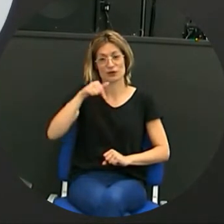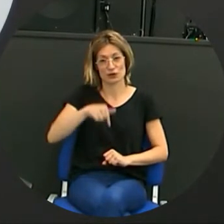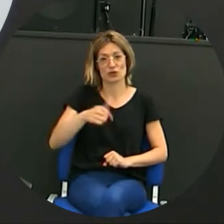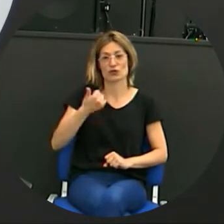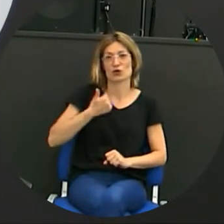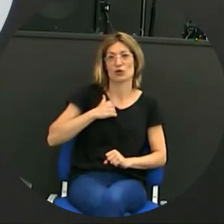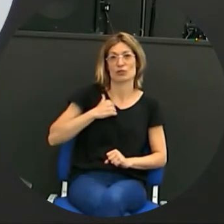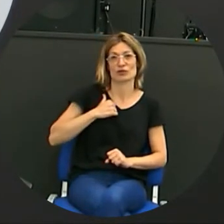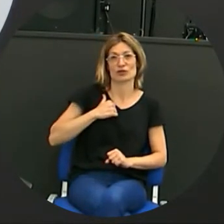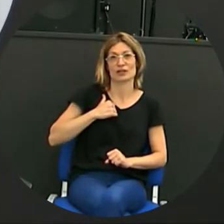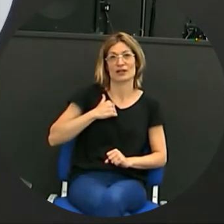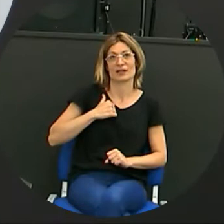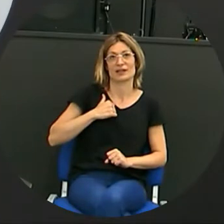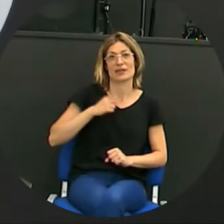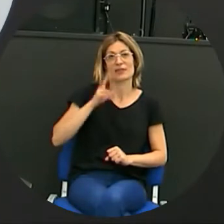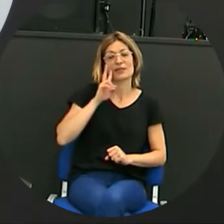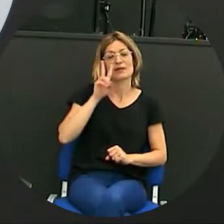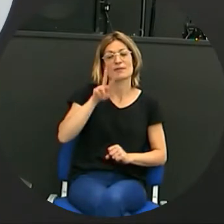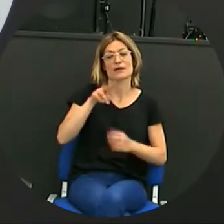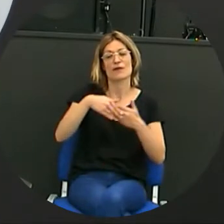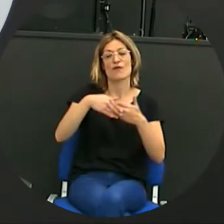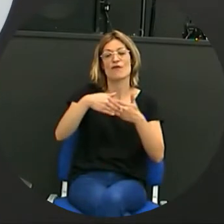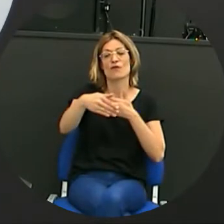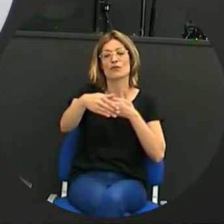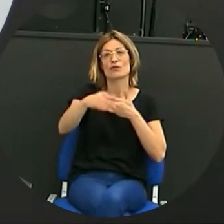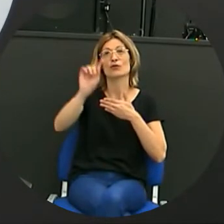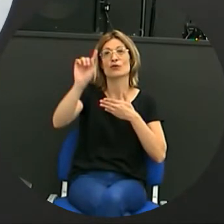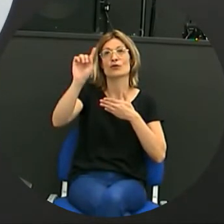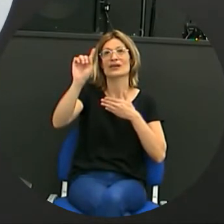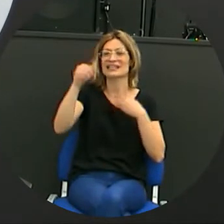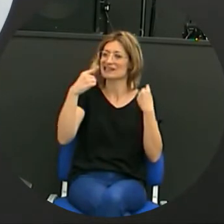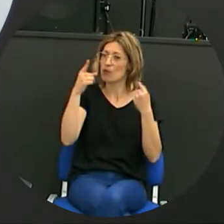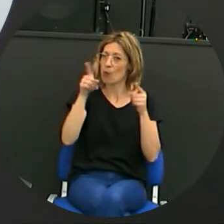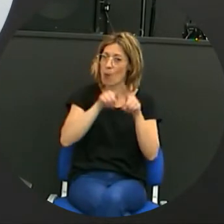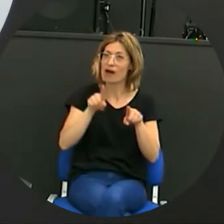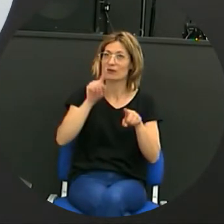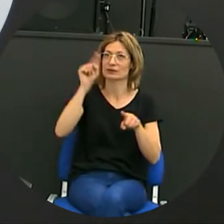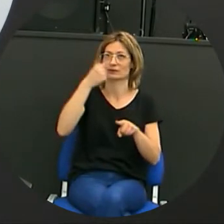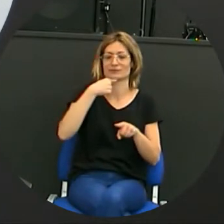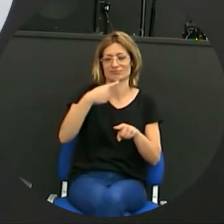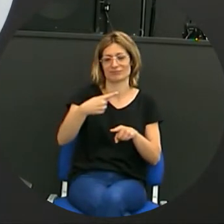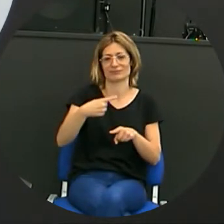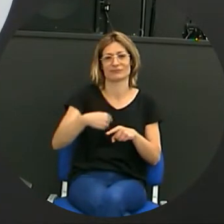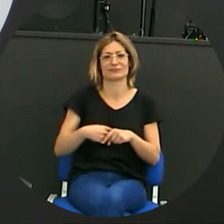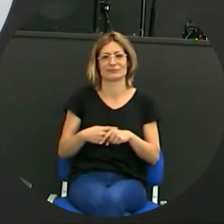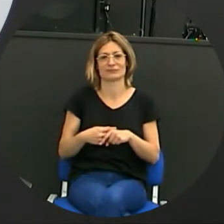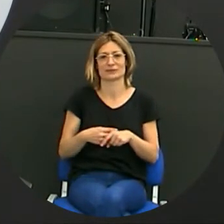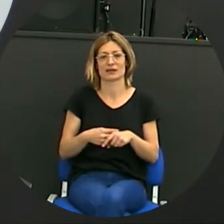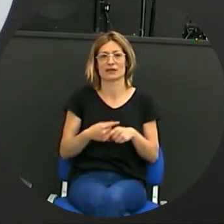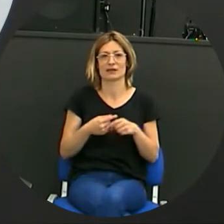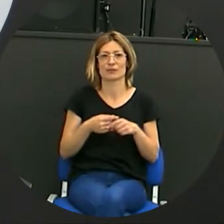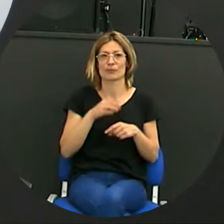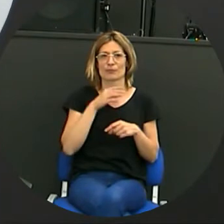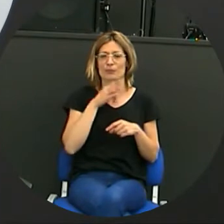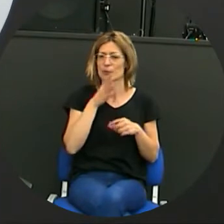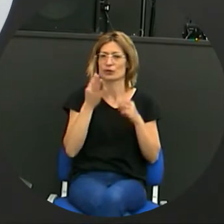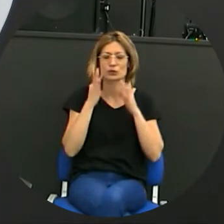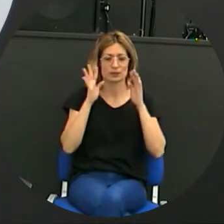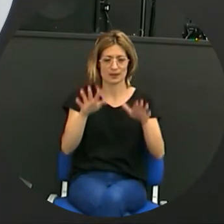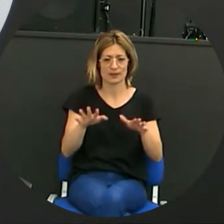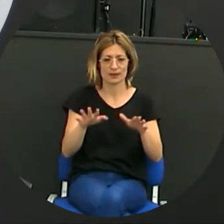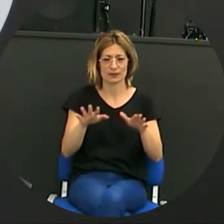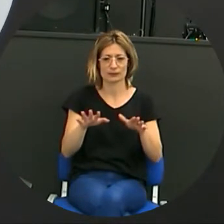de proyectar el futuro como Dios manda. Así que os bendigo para que podamos